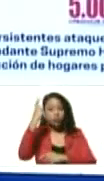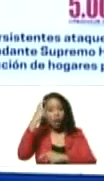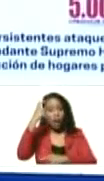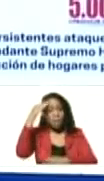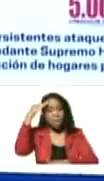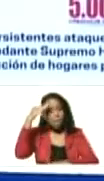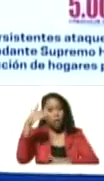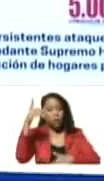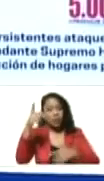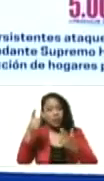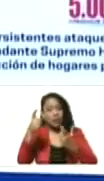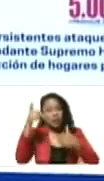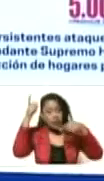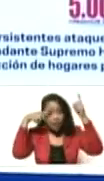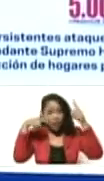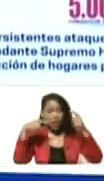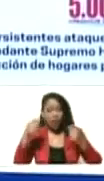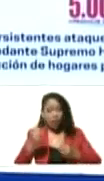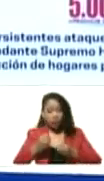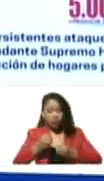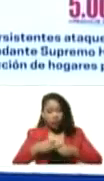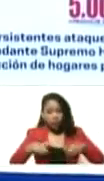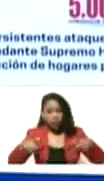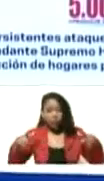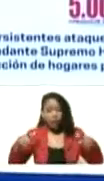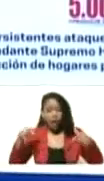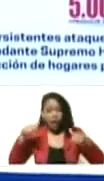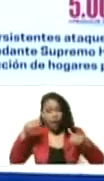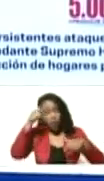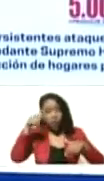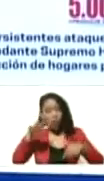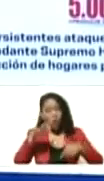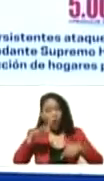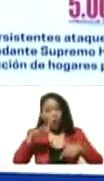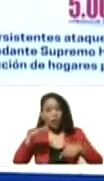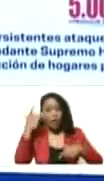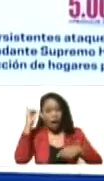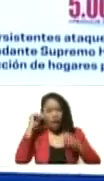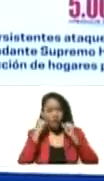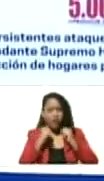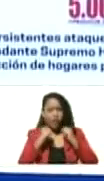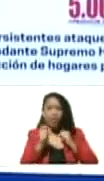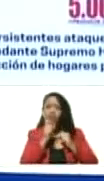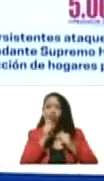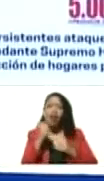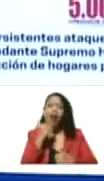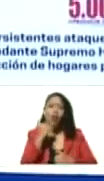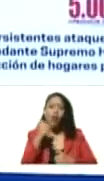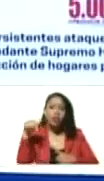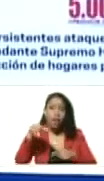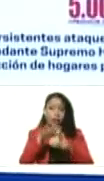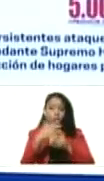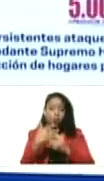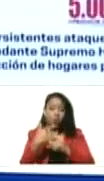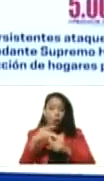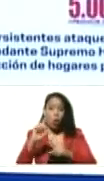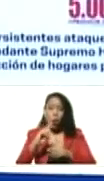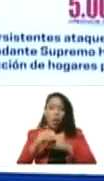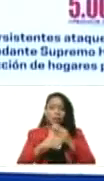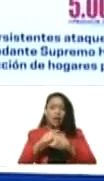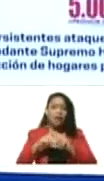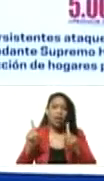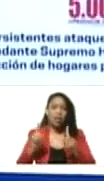Chávez y crecernos en las dificultades. Este es el pueblo valiente que se crece en las dificultades y esta situación de las lluvias no es la diferencia, presidente.